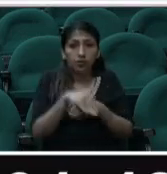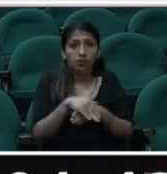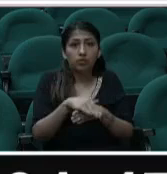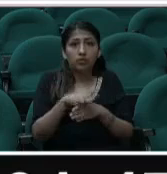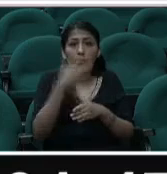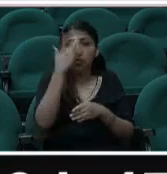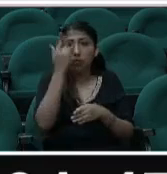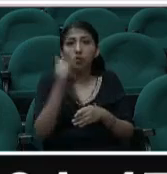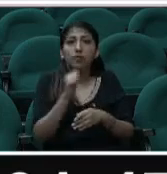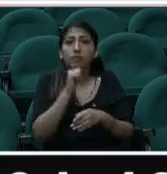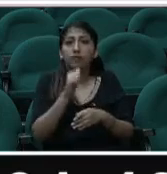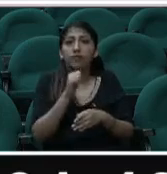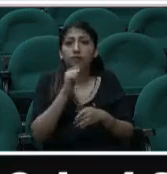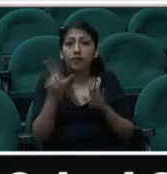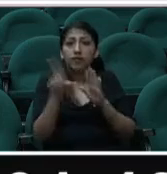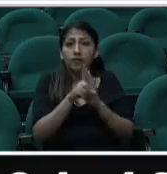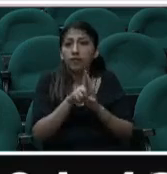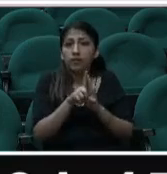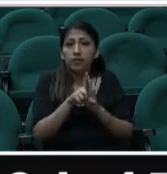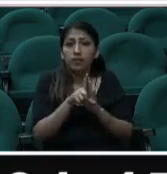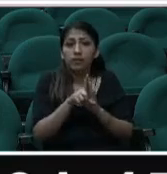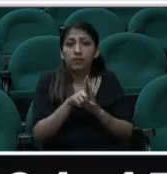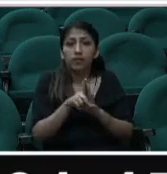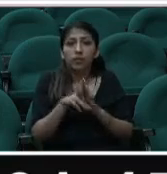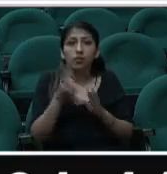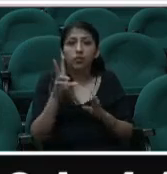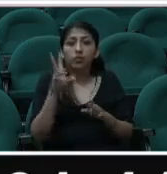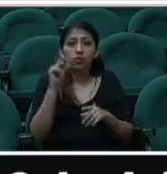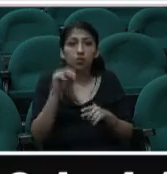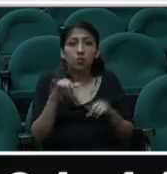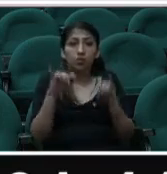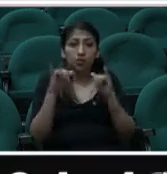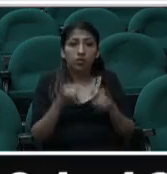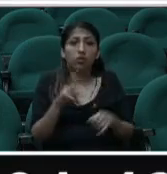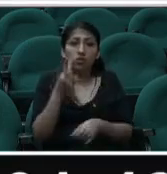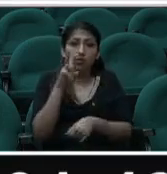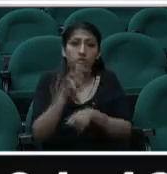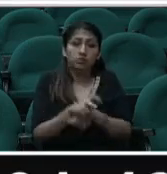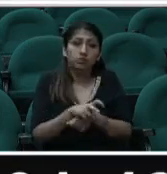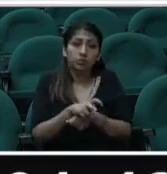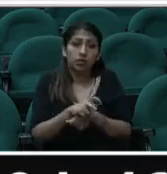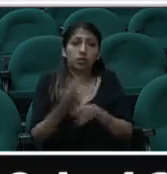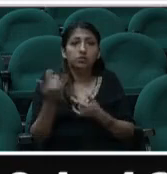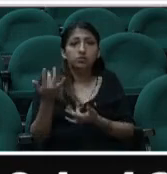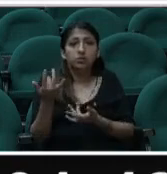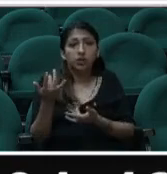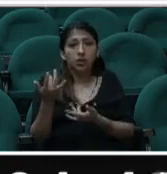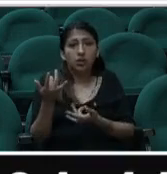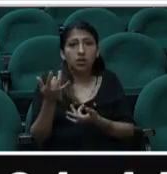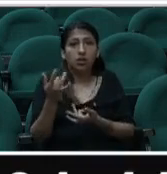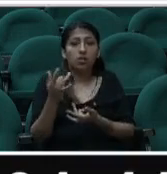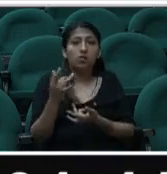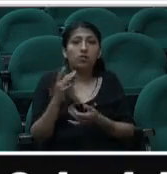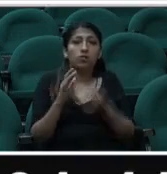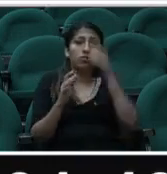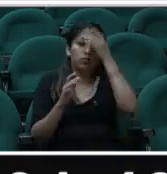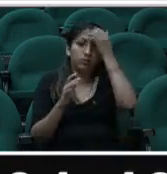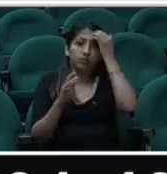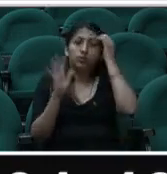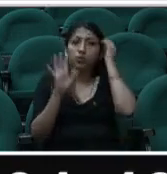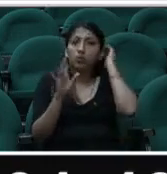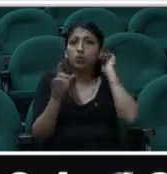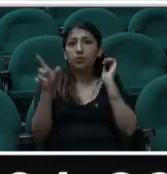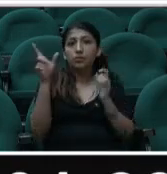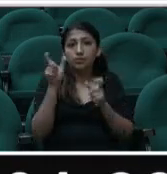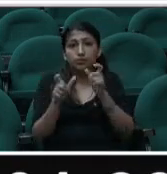territorio por la falta de un reglamento y no nos vamos a quedar sentados esperando ni exhortando al